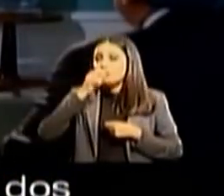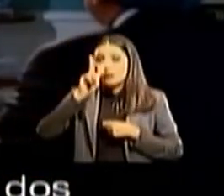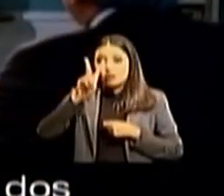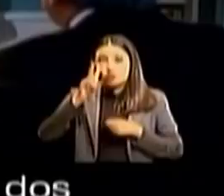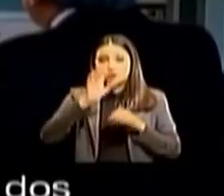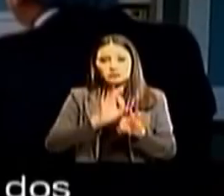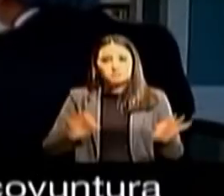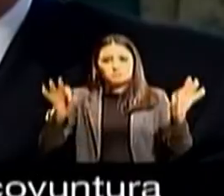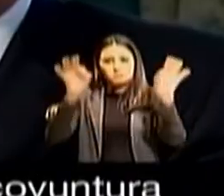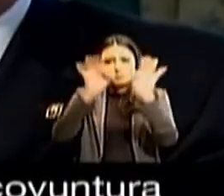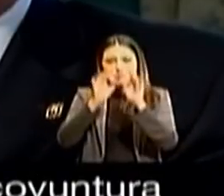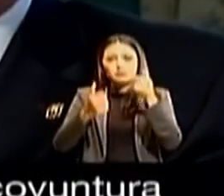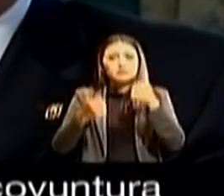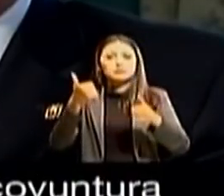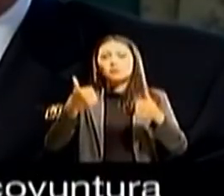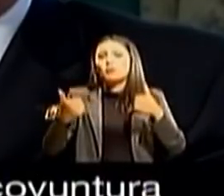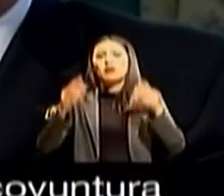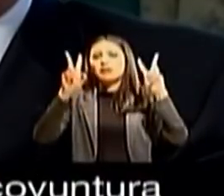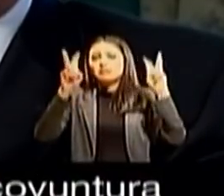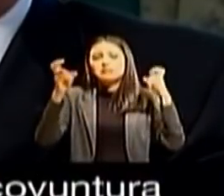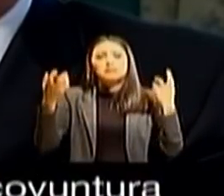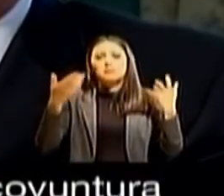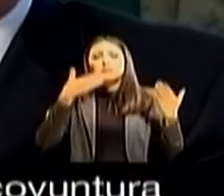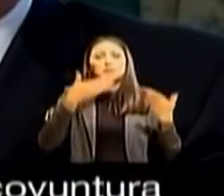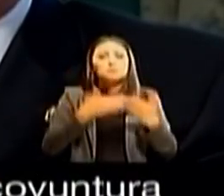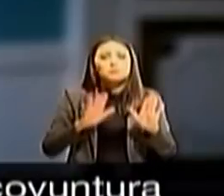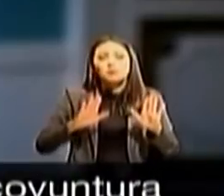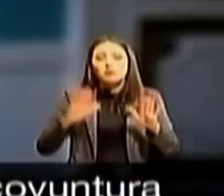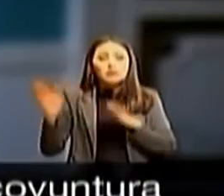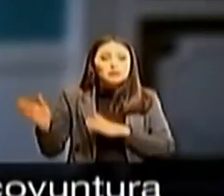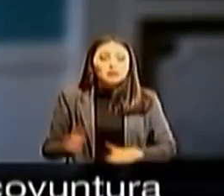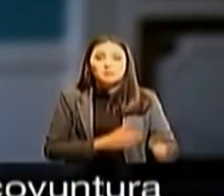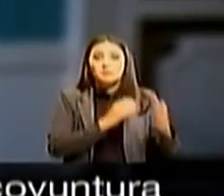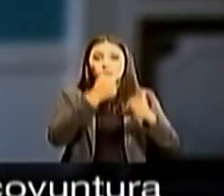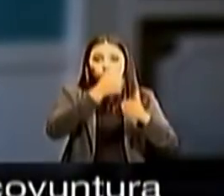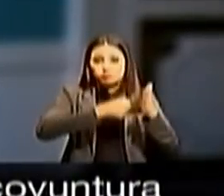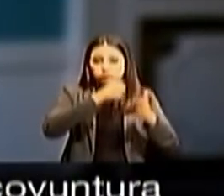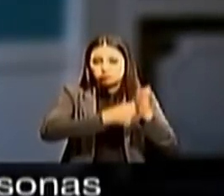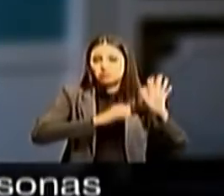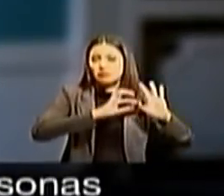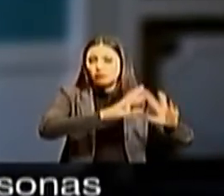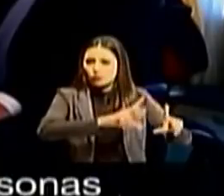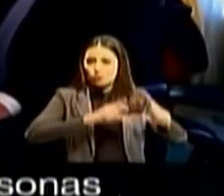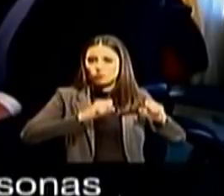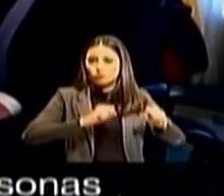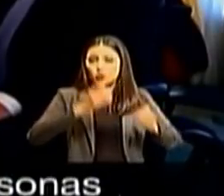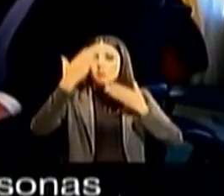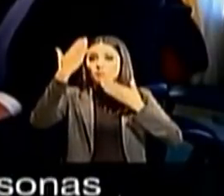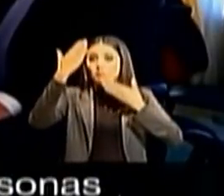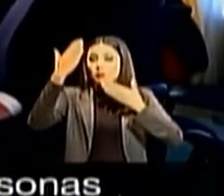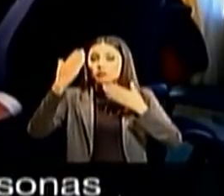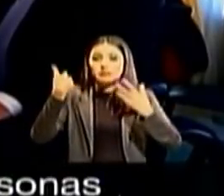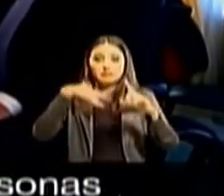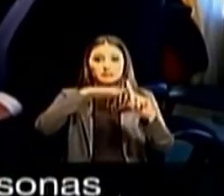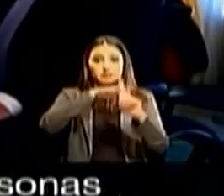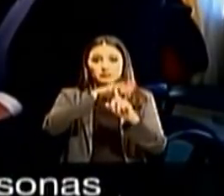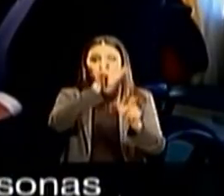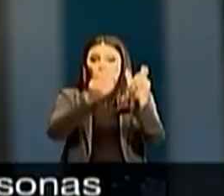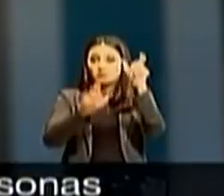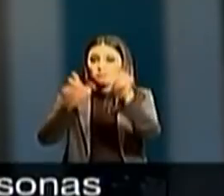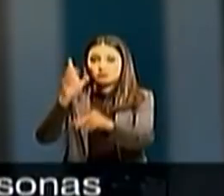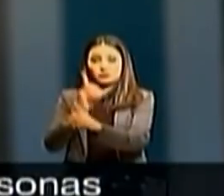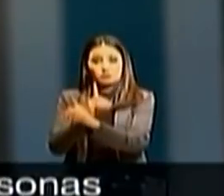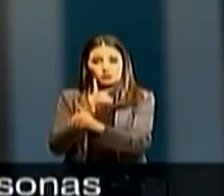importantes medios españoles, con los cuales abordó temas de coyuntura regional, lucha contra la corrupción, políticas de inclusión para personas